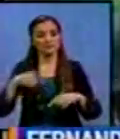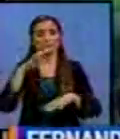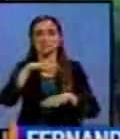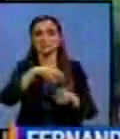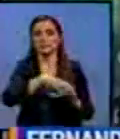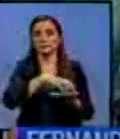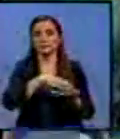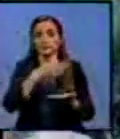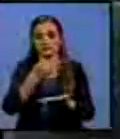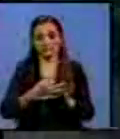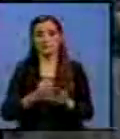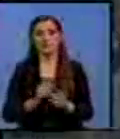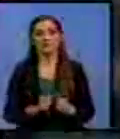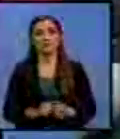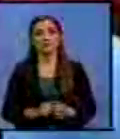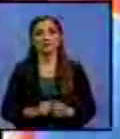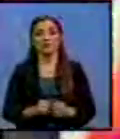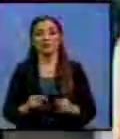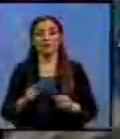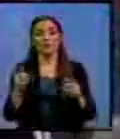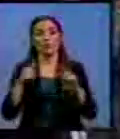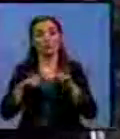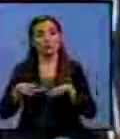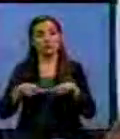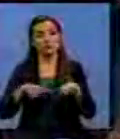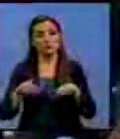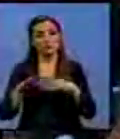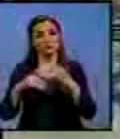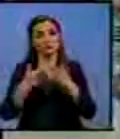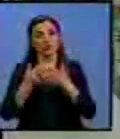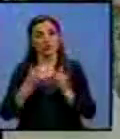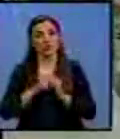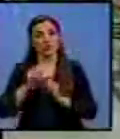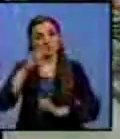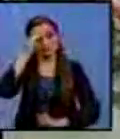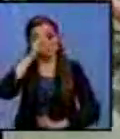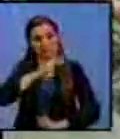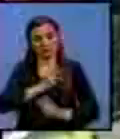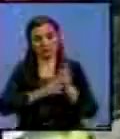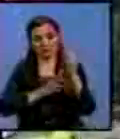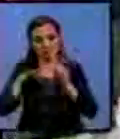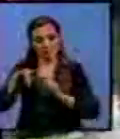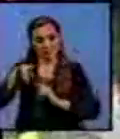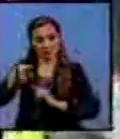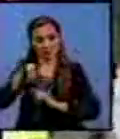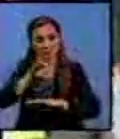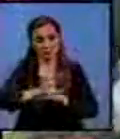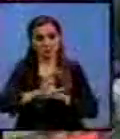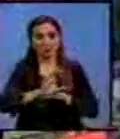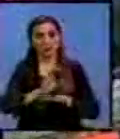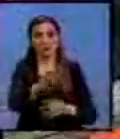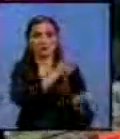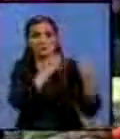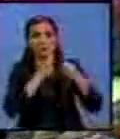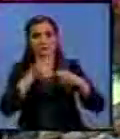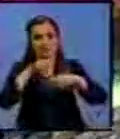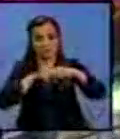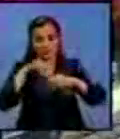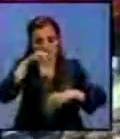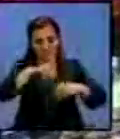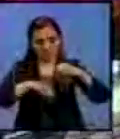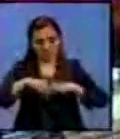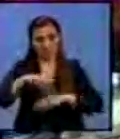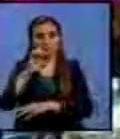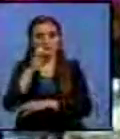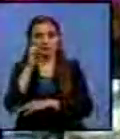Cotopaxi. En uno de los stands, la Fuerza Aérea daba varios consejos para armar una mochila de emergencia. La